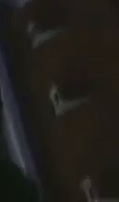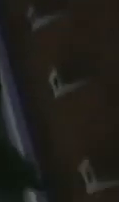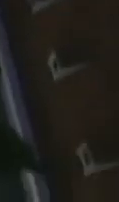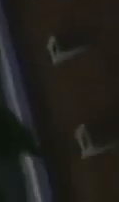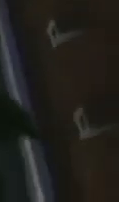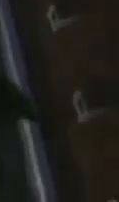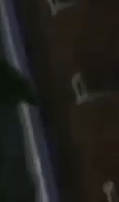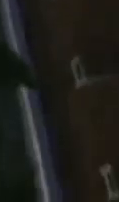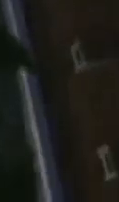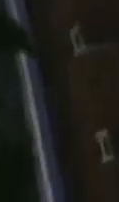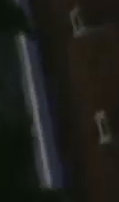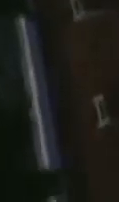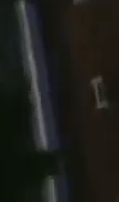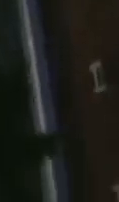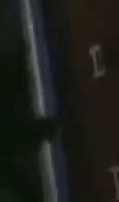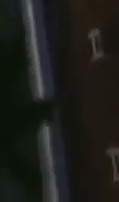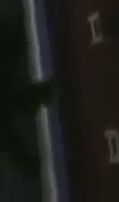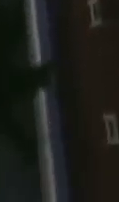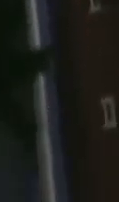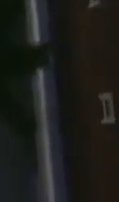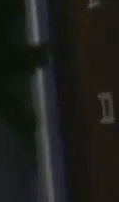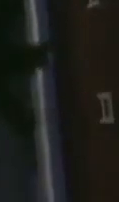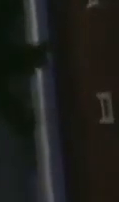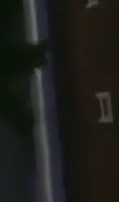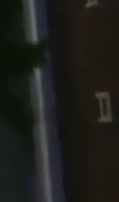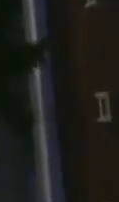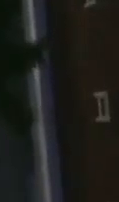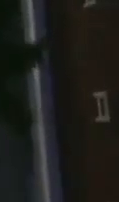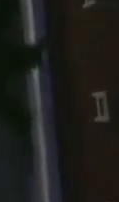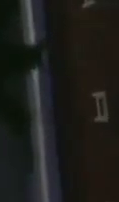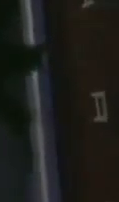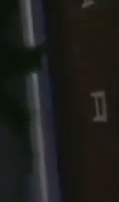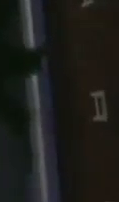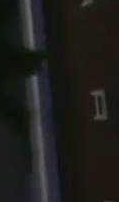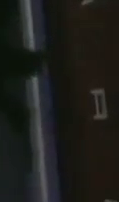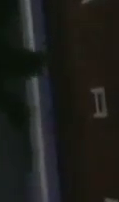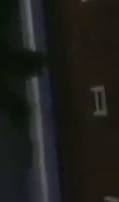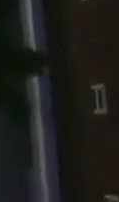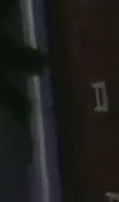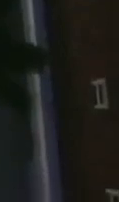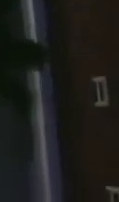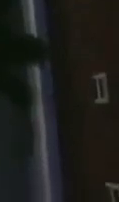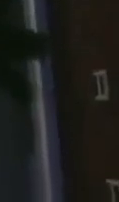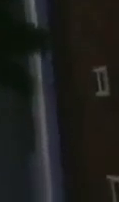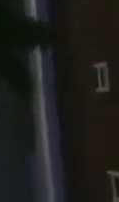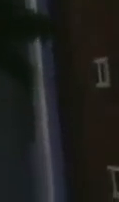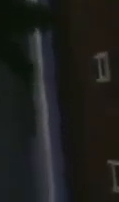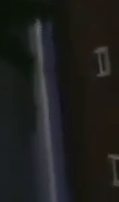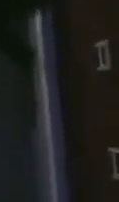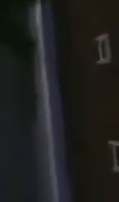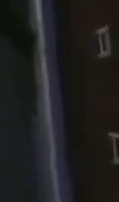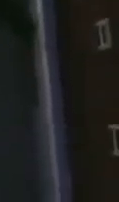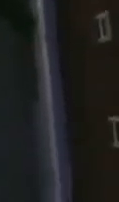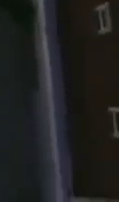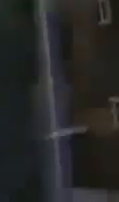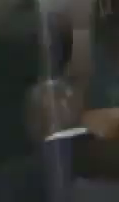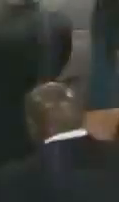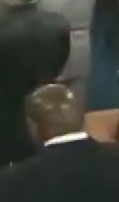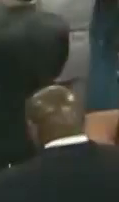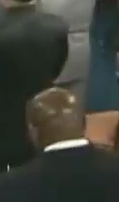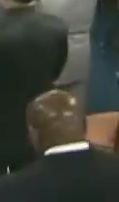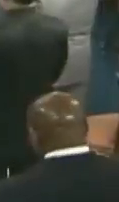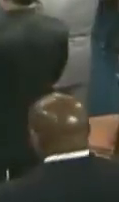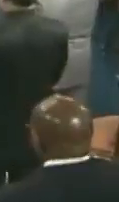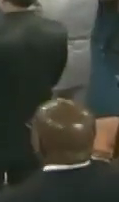al embajador de la República Socialista de Vietnam ante la República Bolivariana de Venezuela. De Miraflores, el ciudadano Nicolás Maduro